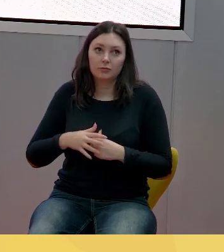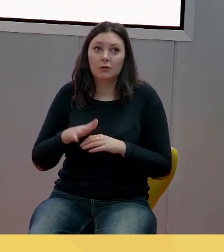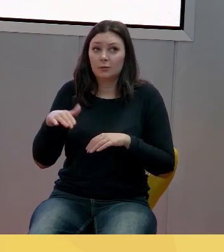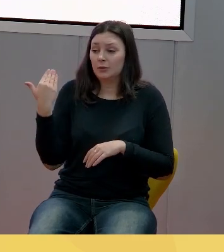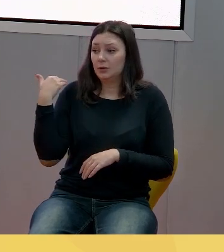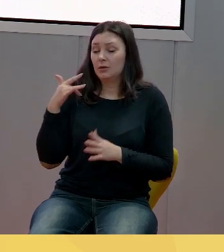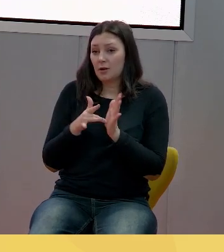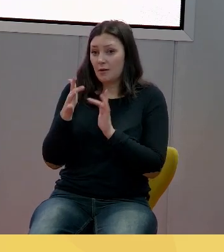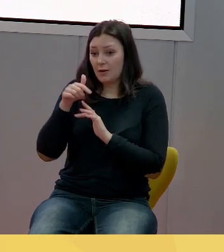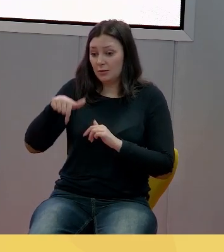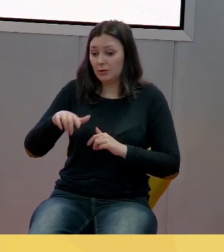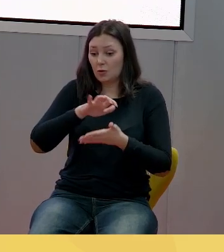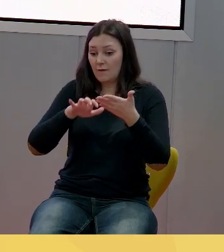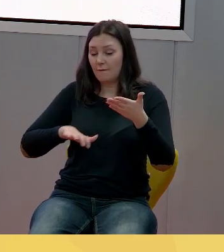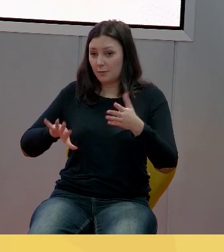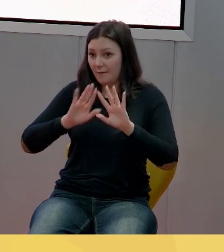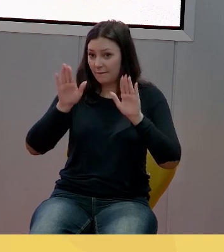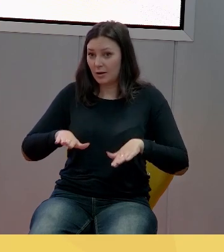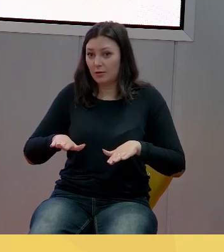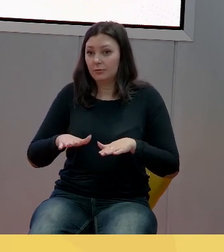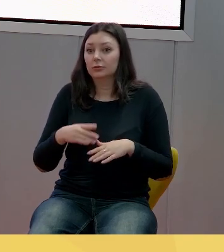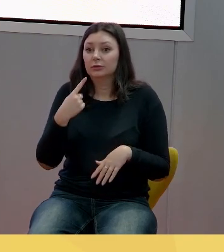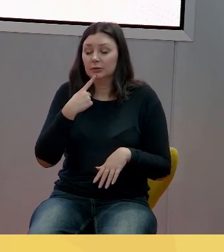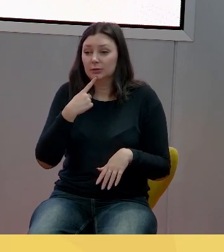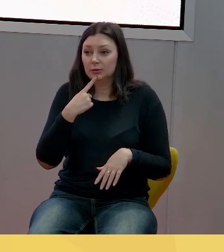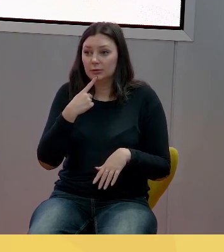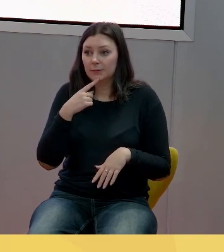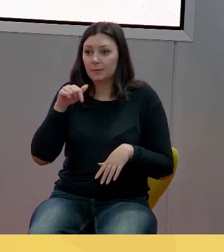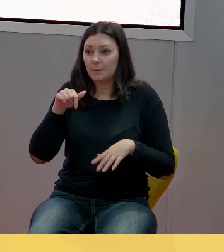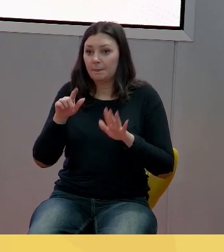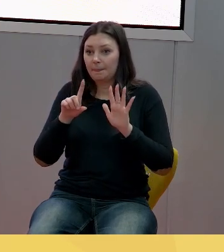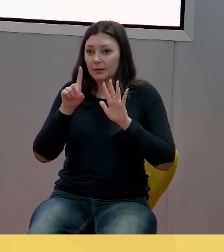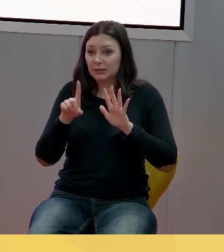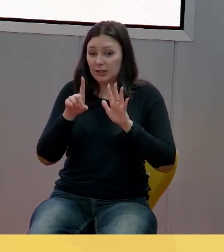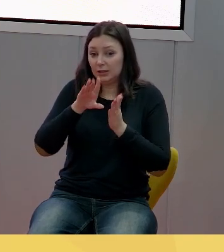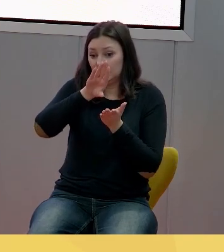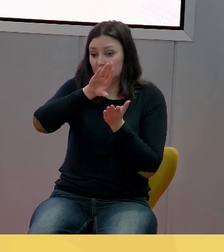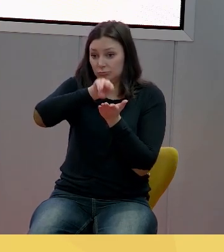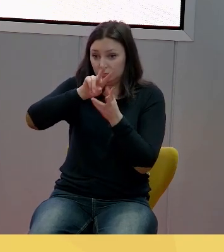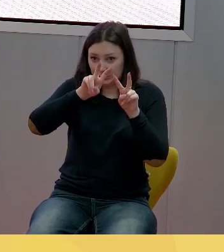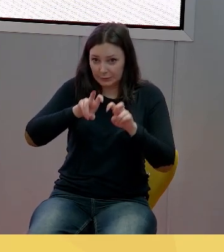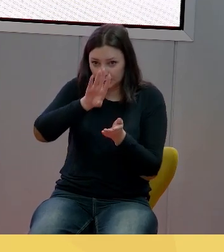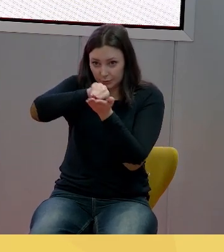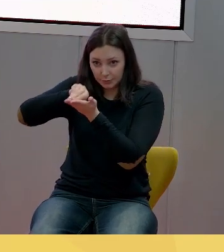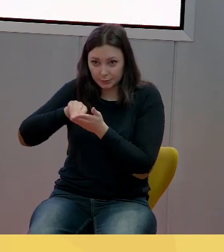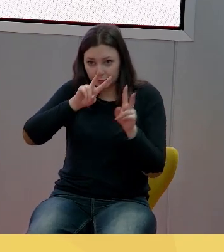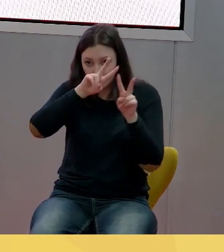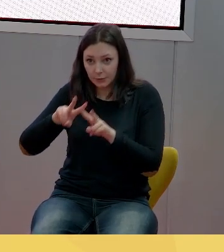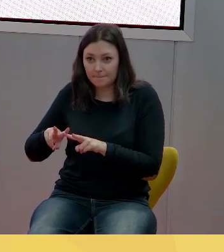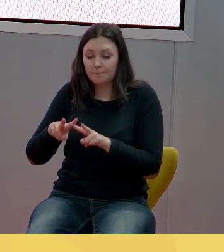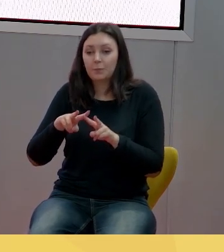final, que es la versión más completa y que consistía en 6 revisiones sistemáticas más, hechas esta vez por la Universidad de